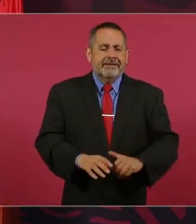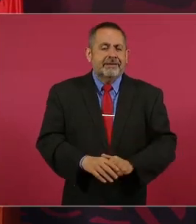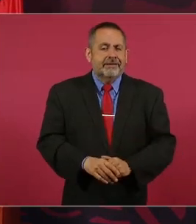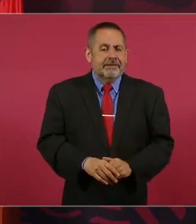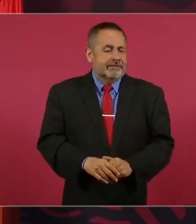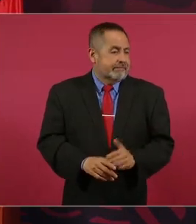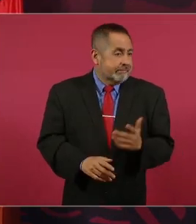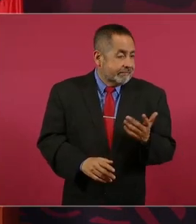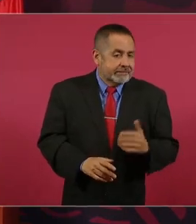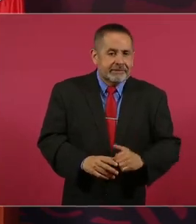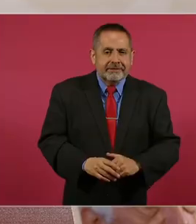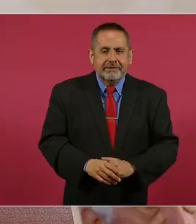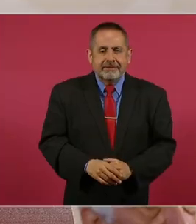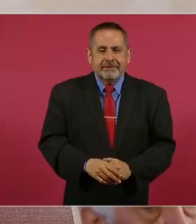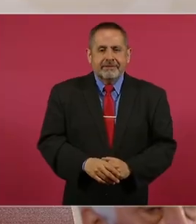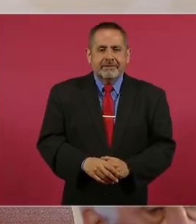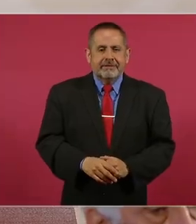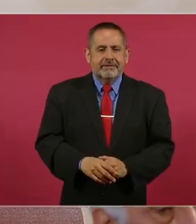porque